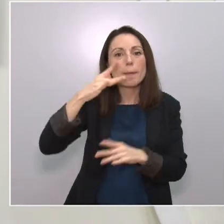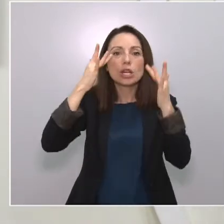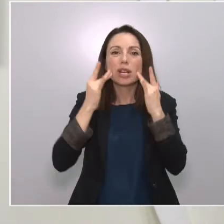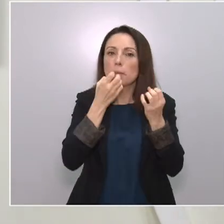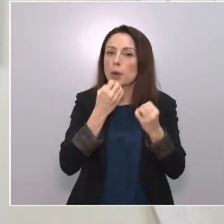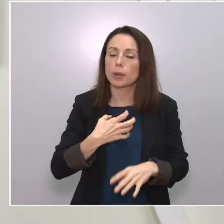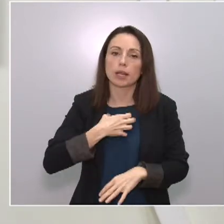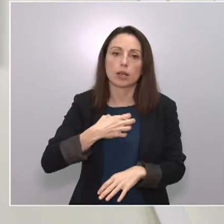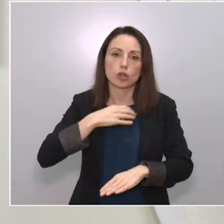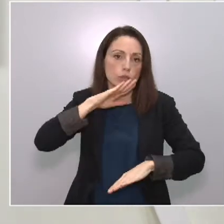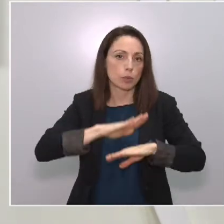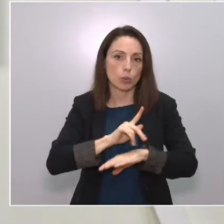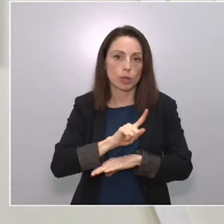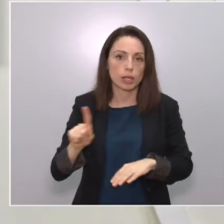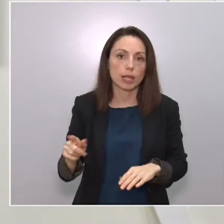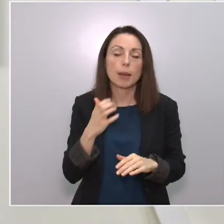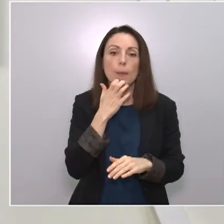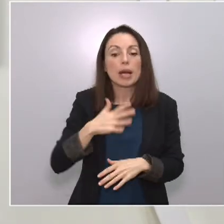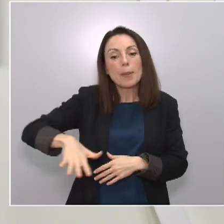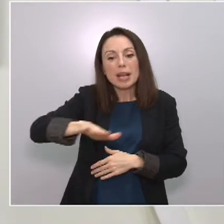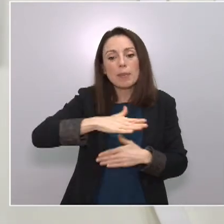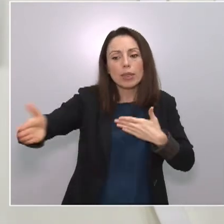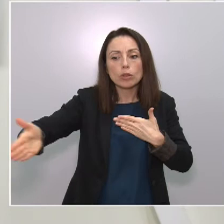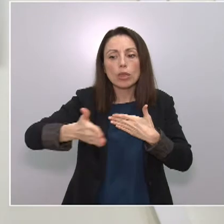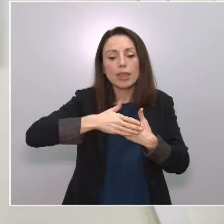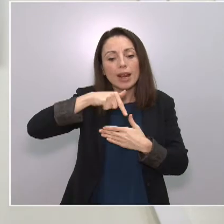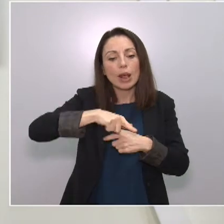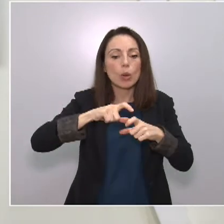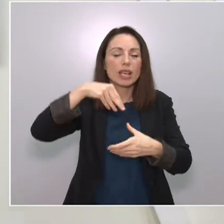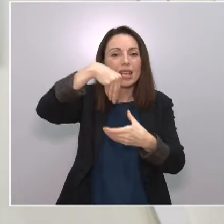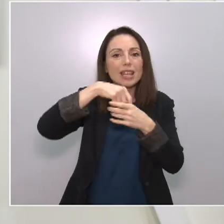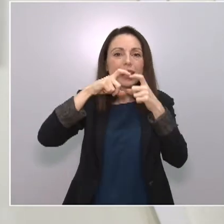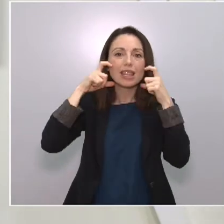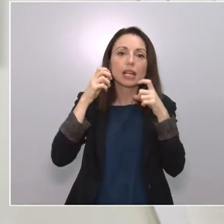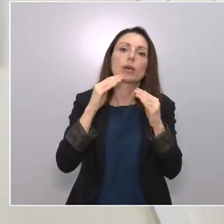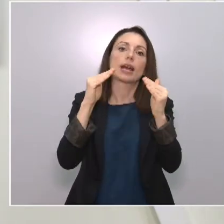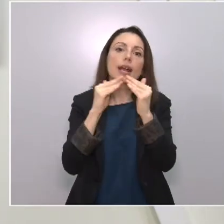por lo tanto, en espacios cerrados,